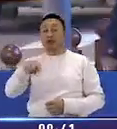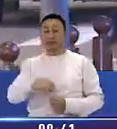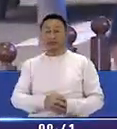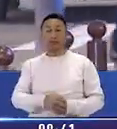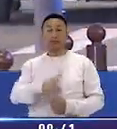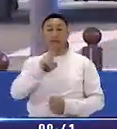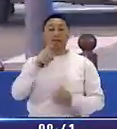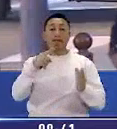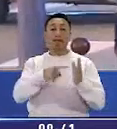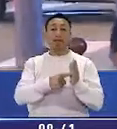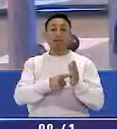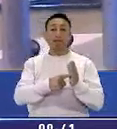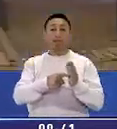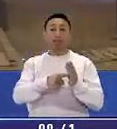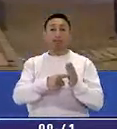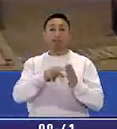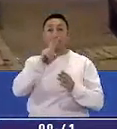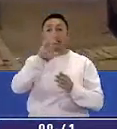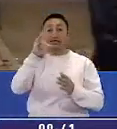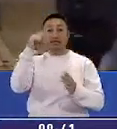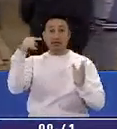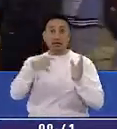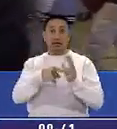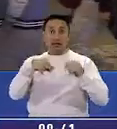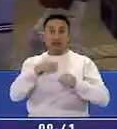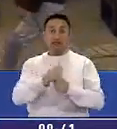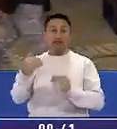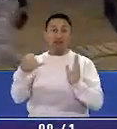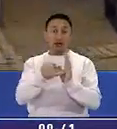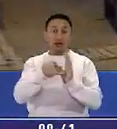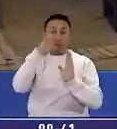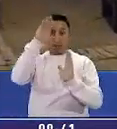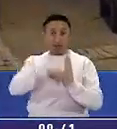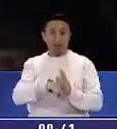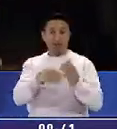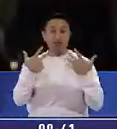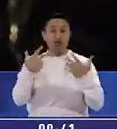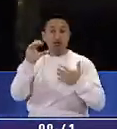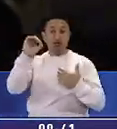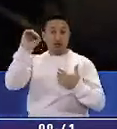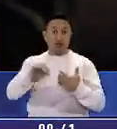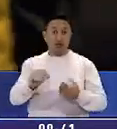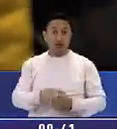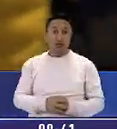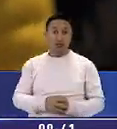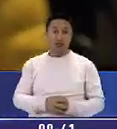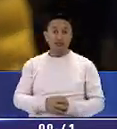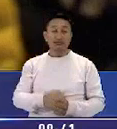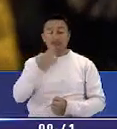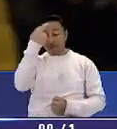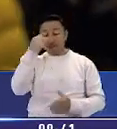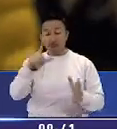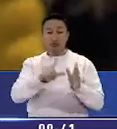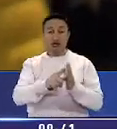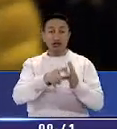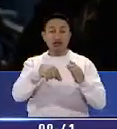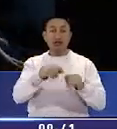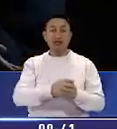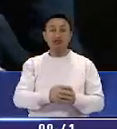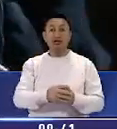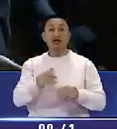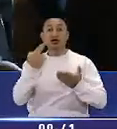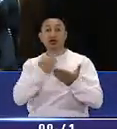mil establecimientos están facultados para cobrar temporalmente el 8% del IVA, en el que se incluyen hoteles, hostales, salones de